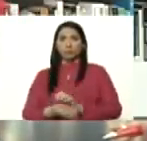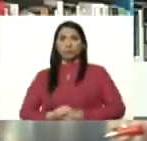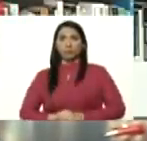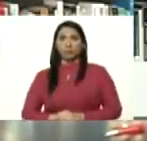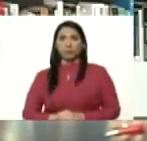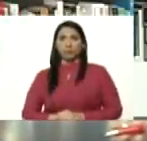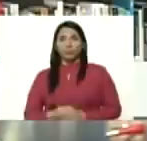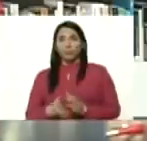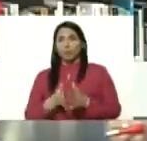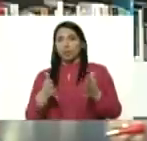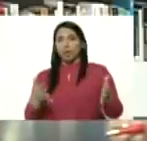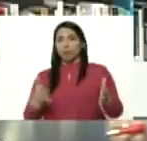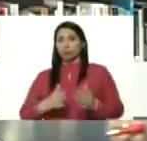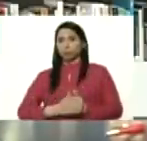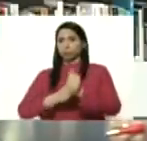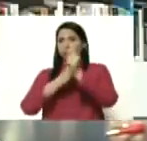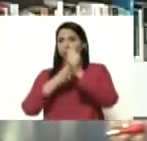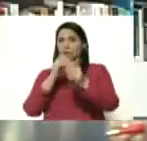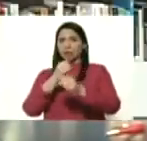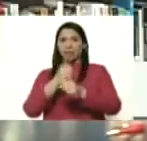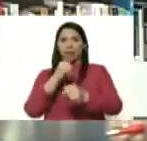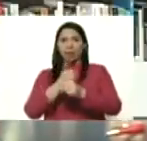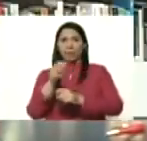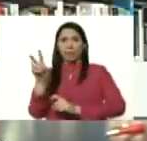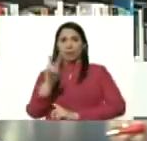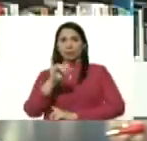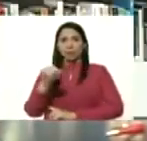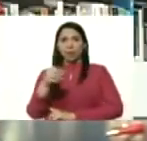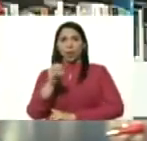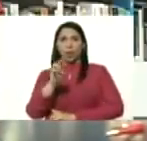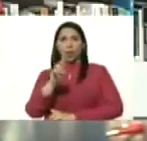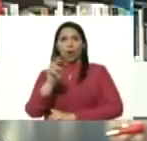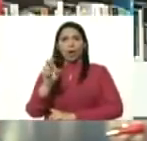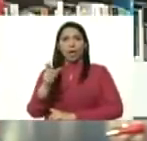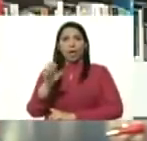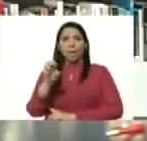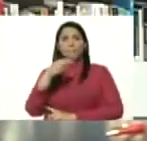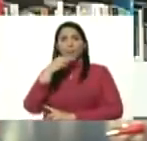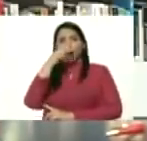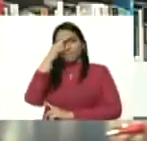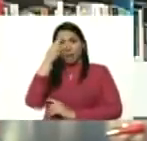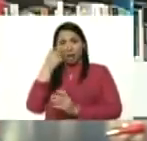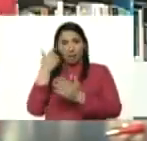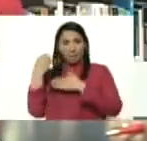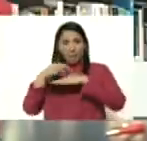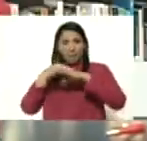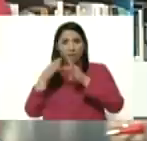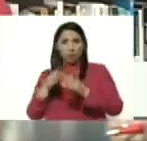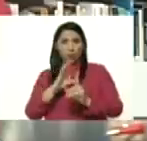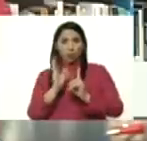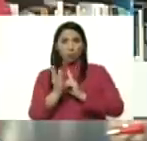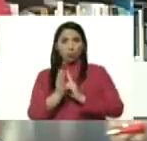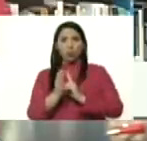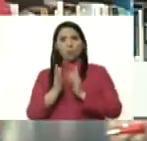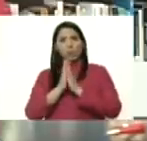de un gran mártir de la clase obrera venezolana, Jorge Rodríguez padre. Jorge,